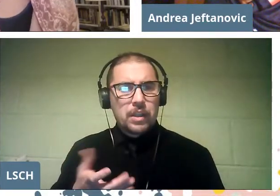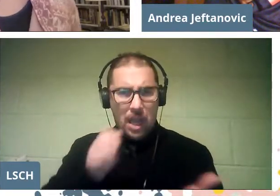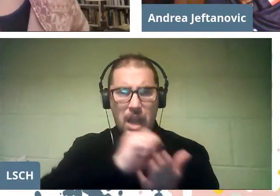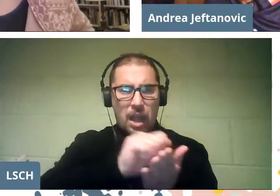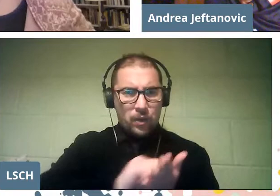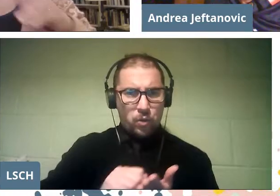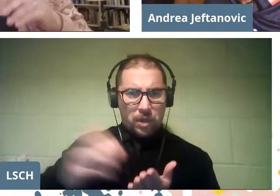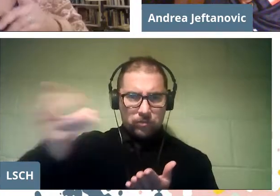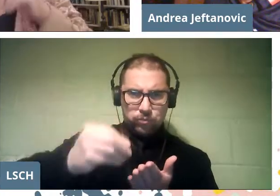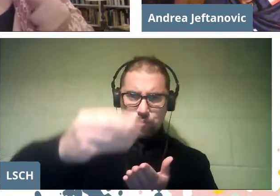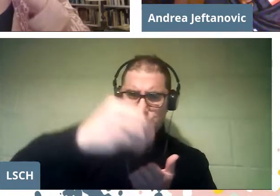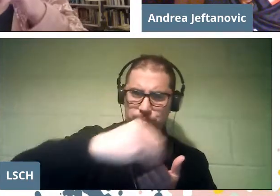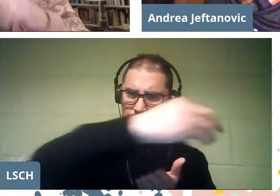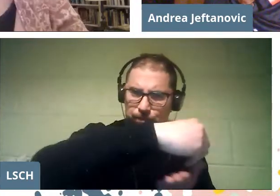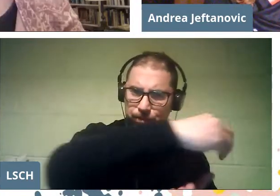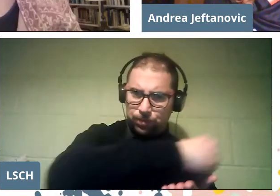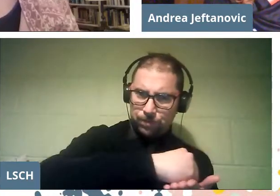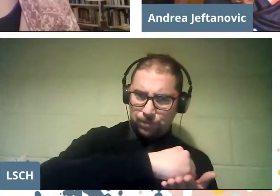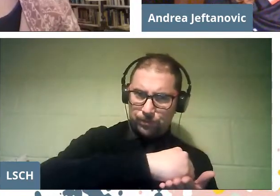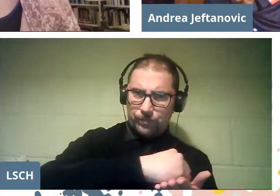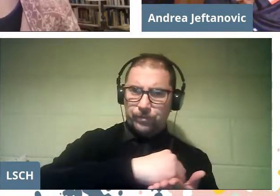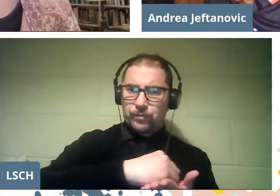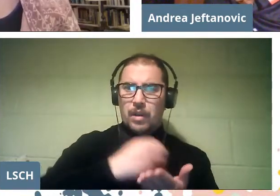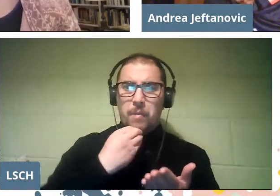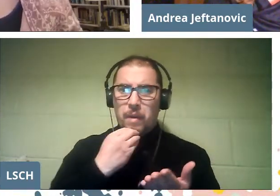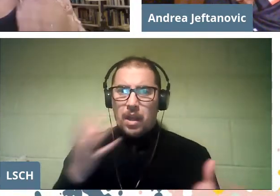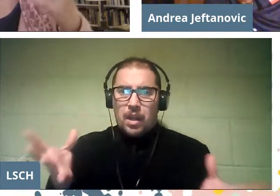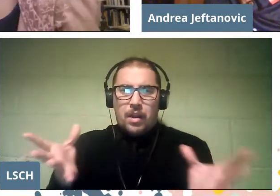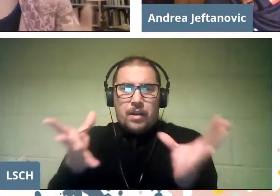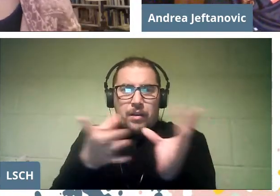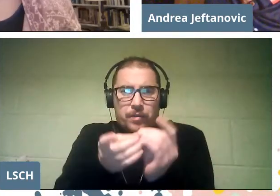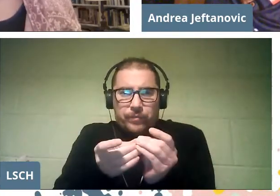escritura polifónica y sinfónica también.